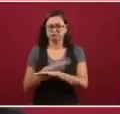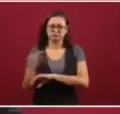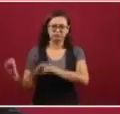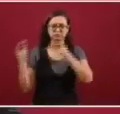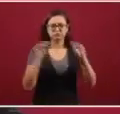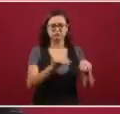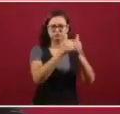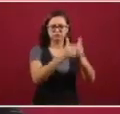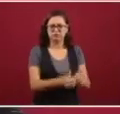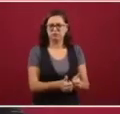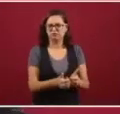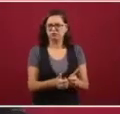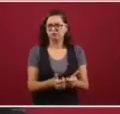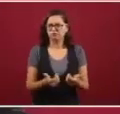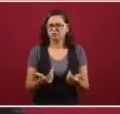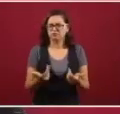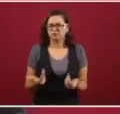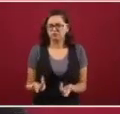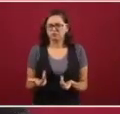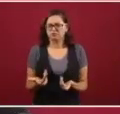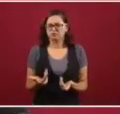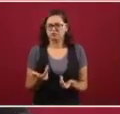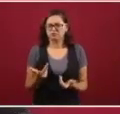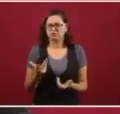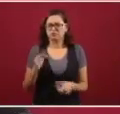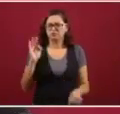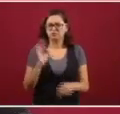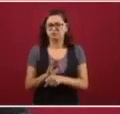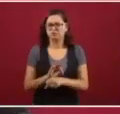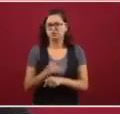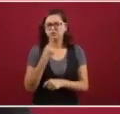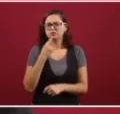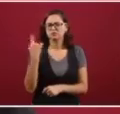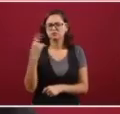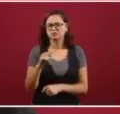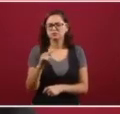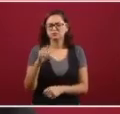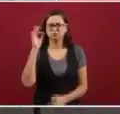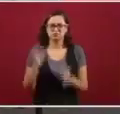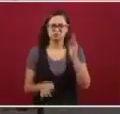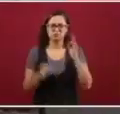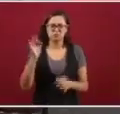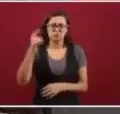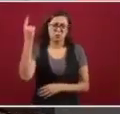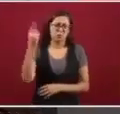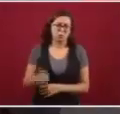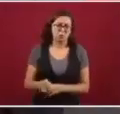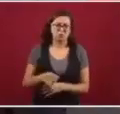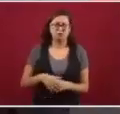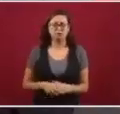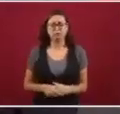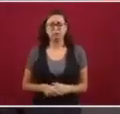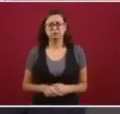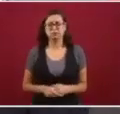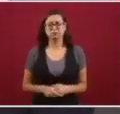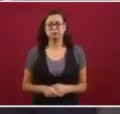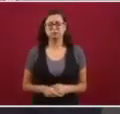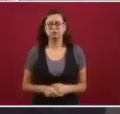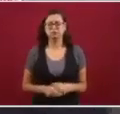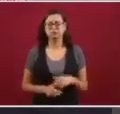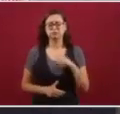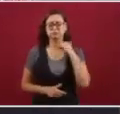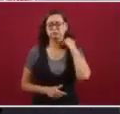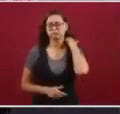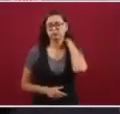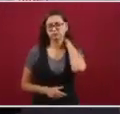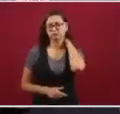Jalisco por un amparo, por una orden judicial. Entonces,